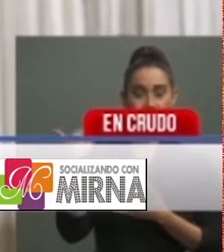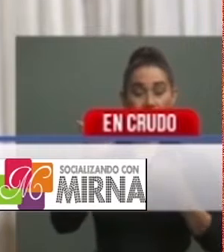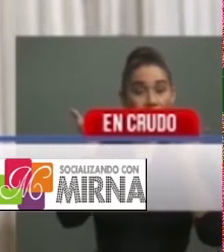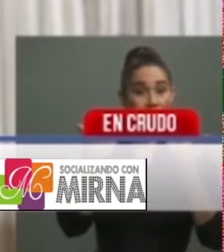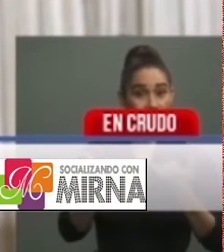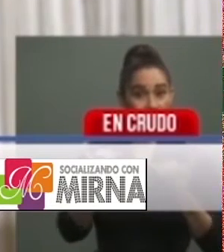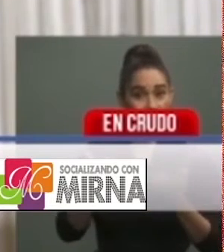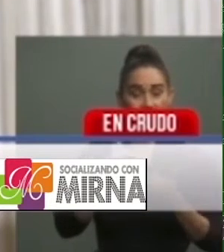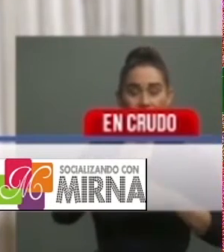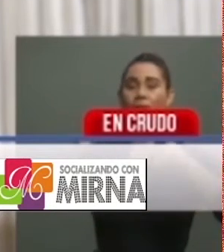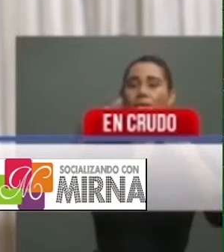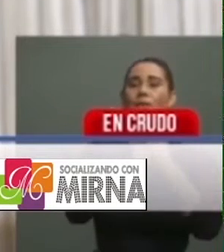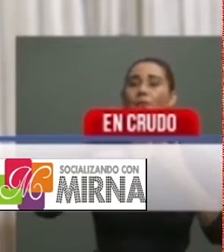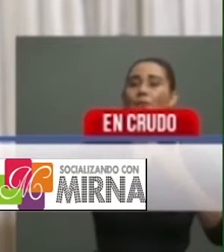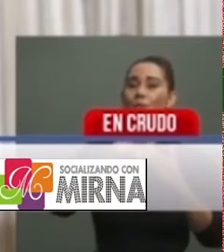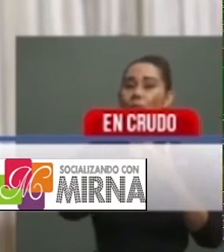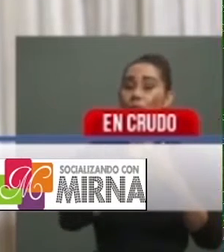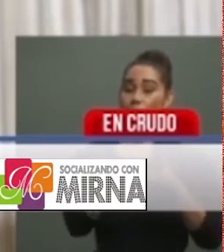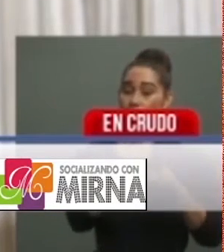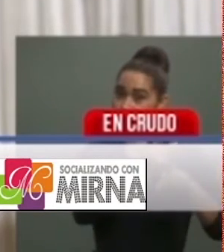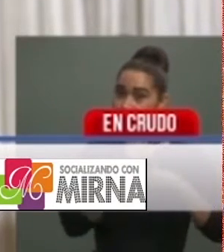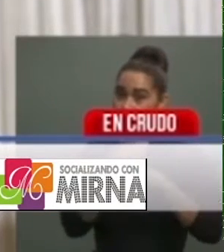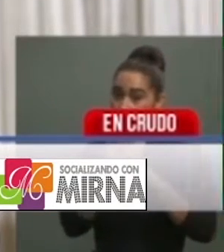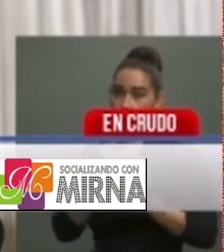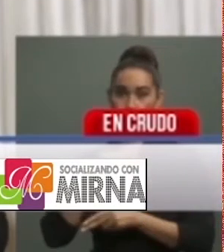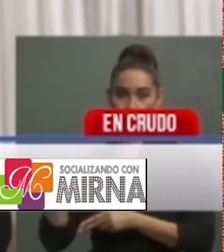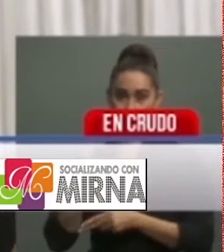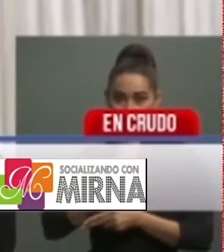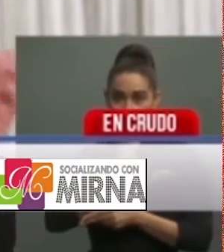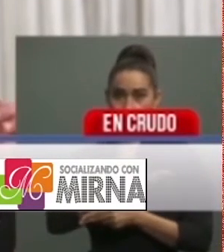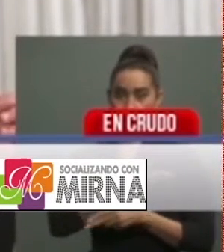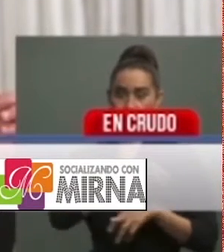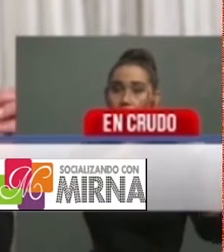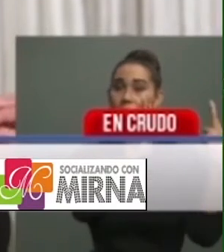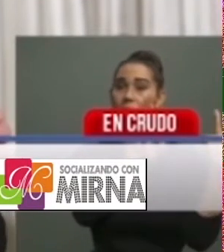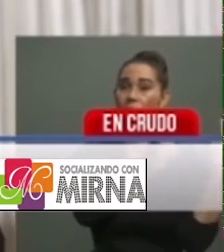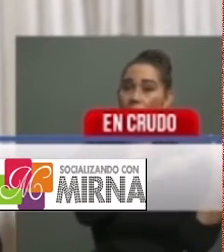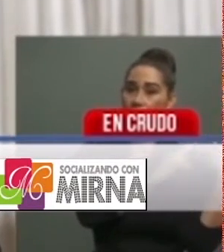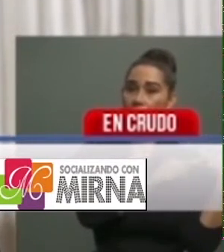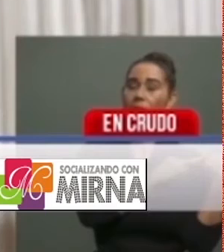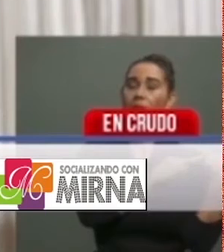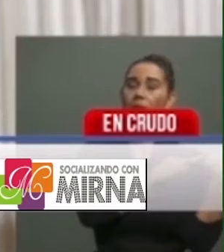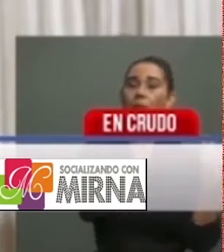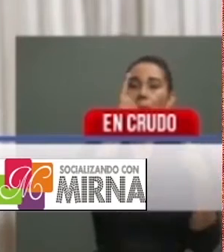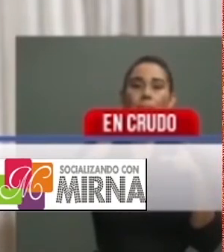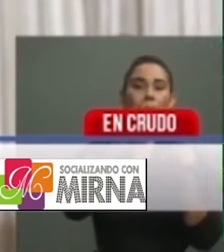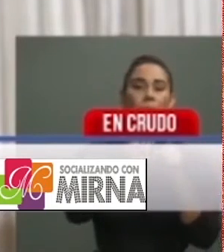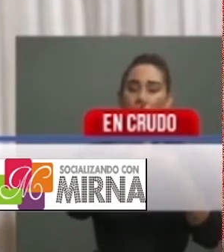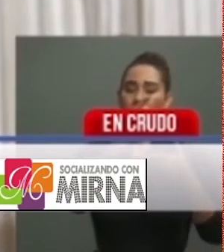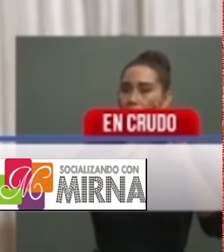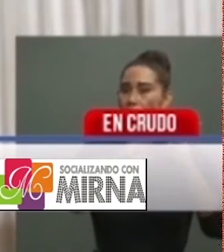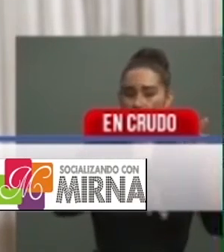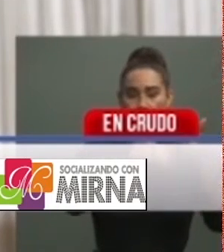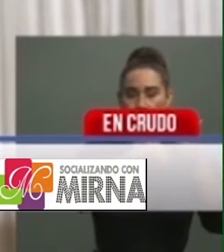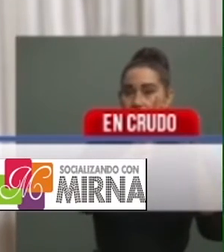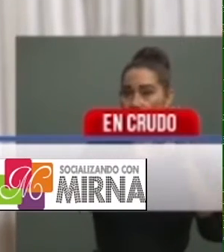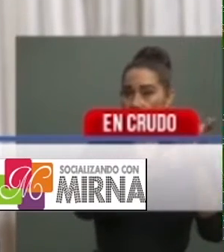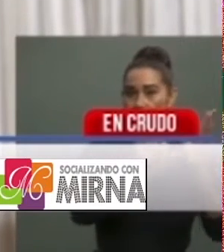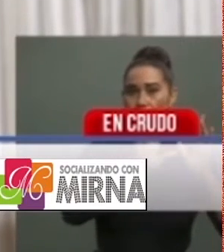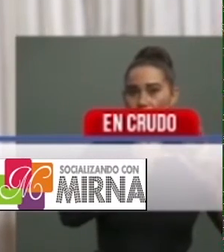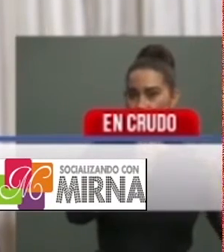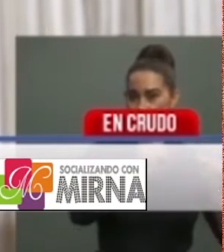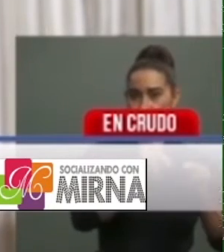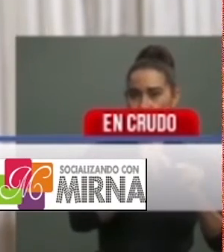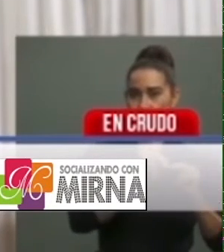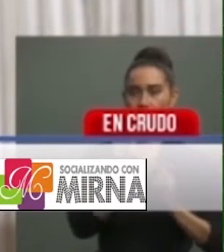eso debió hacer desde un principio, cada cual defendiéndose. Yo misma me tranqué y no recibía ni a mis hijos, ni a mis